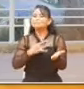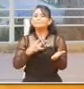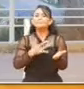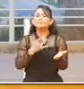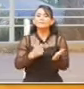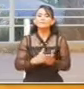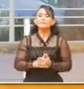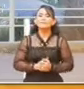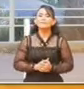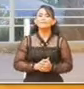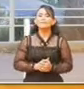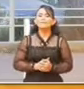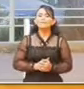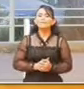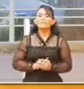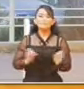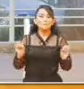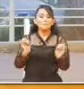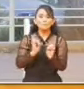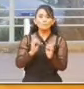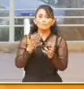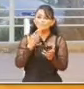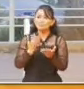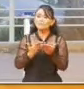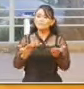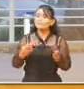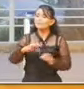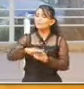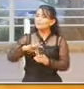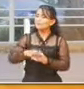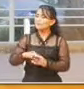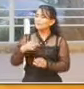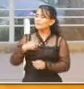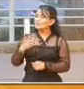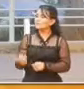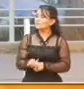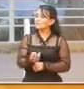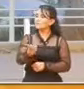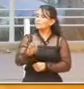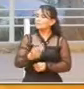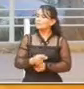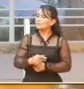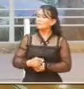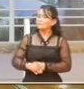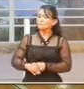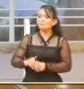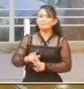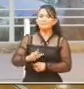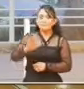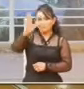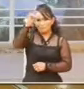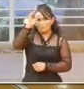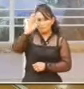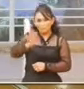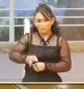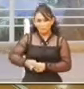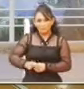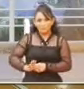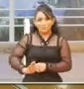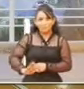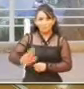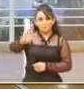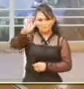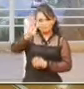consideración? Si no hay alguna consideración, procedo a someterlo a votación, por lo que les pregunto, quienes estén por su aprobación, favor de manifestarlo de